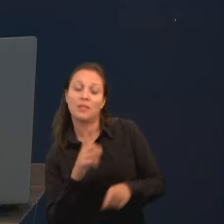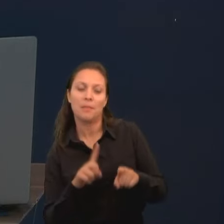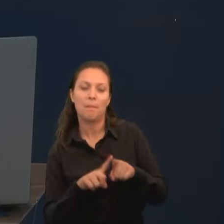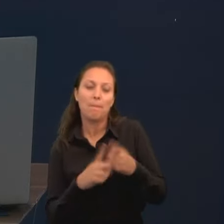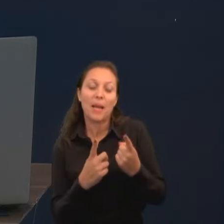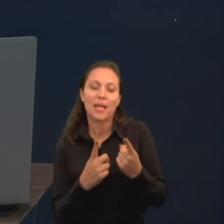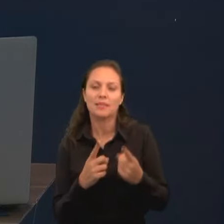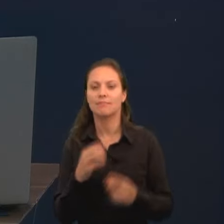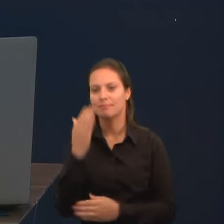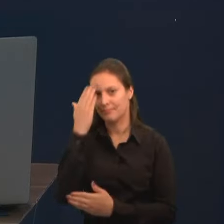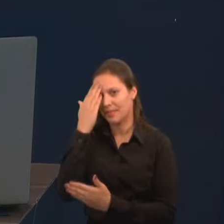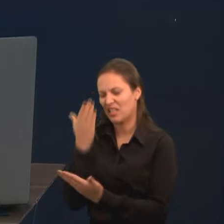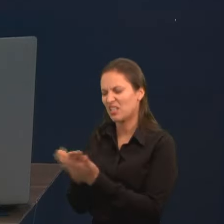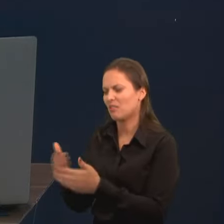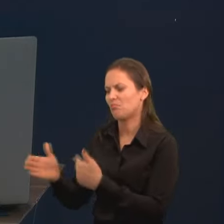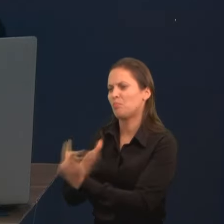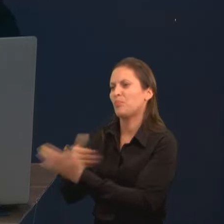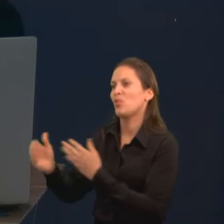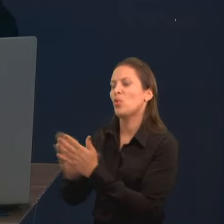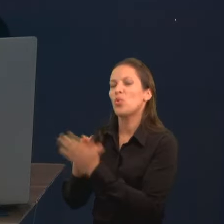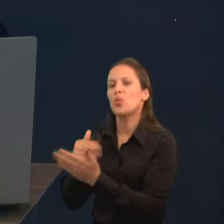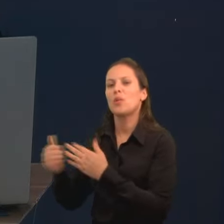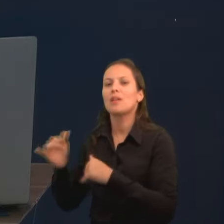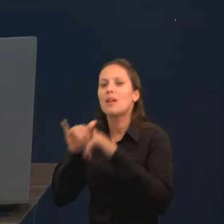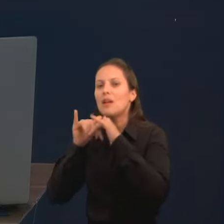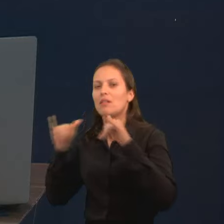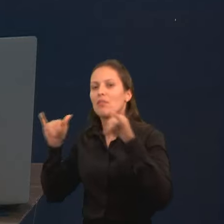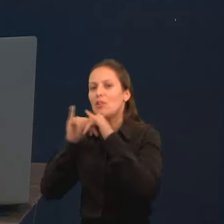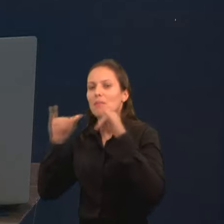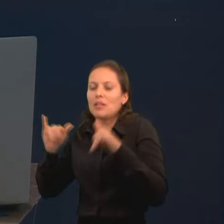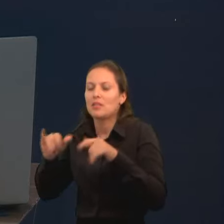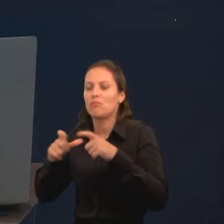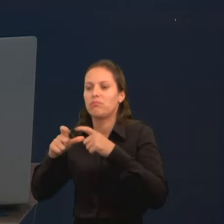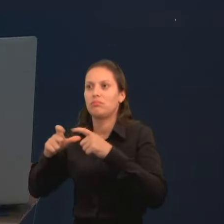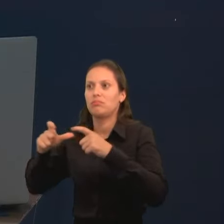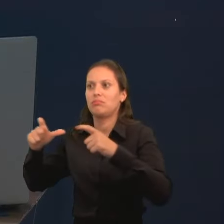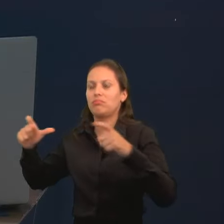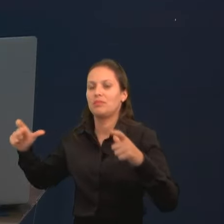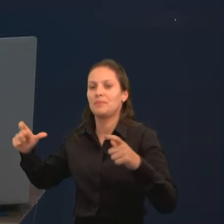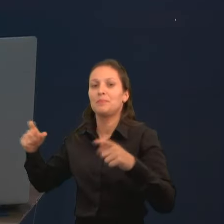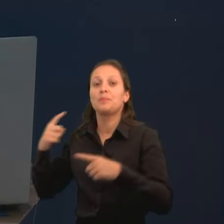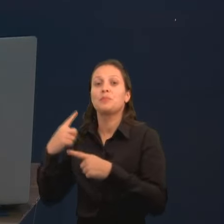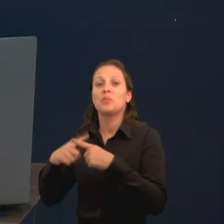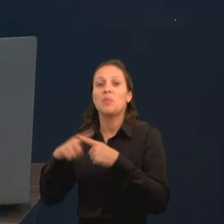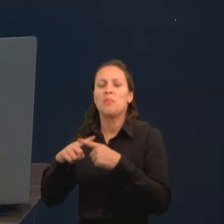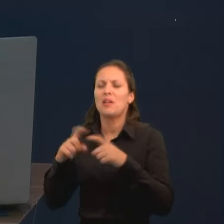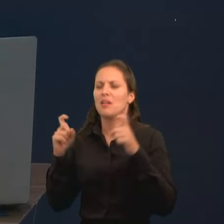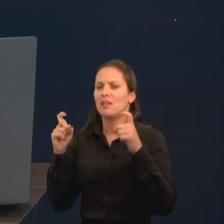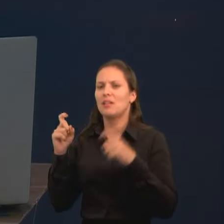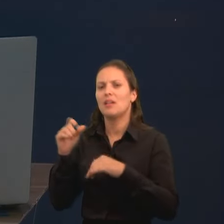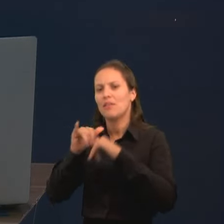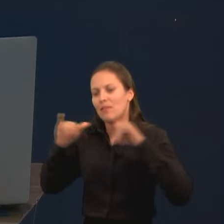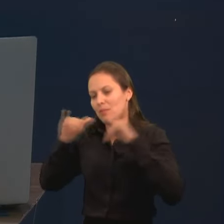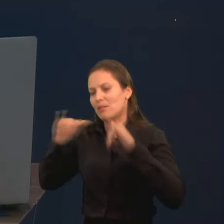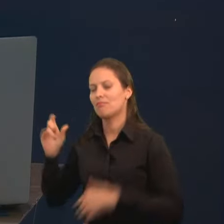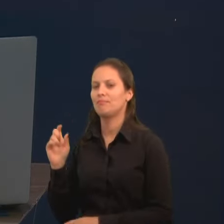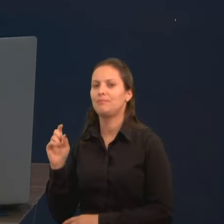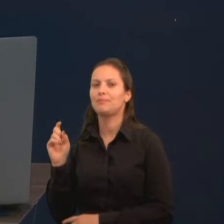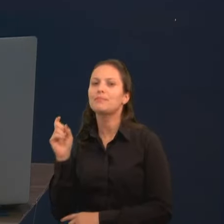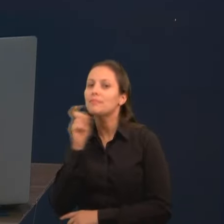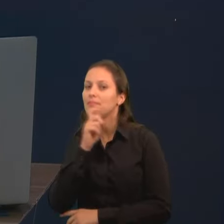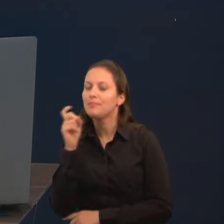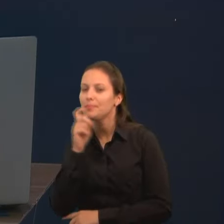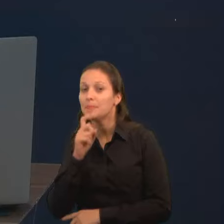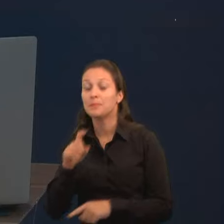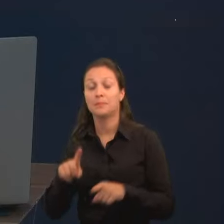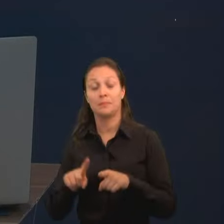tiempo son capaces de creer en cualquier cosa en el mundo, de lo que se disparrama, de lo que se difunde en los